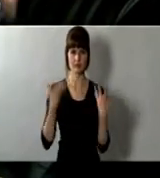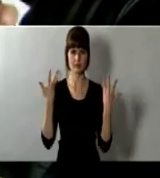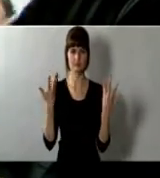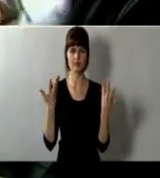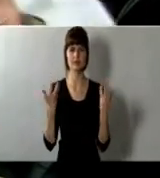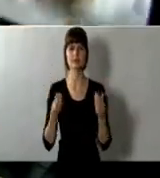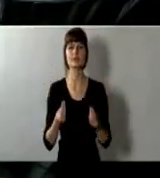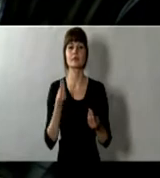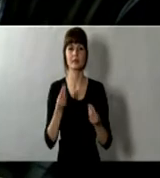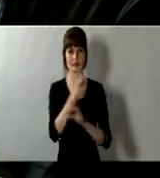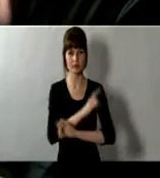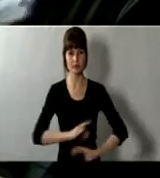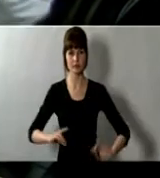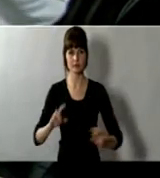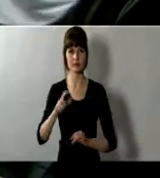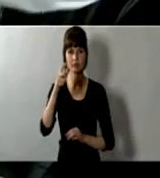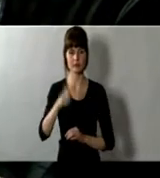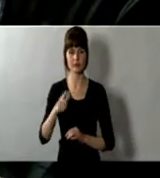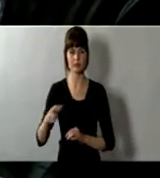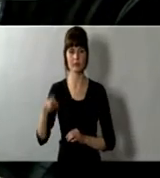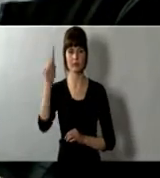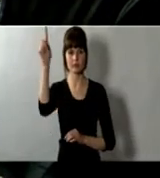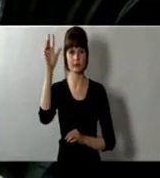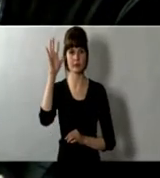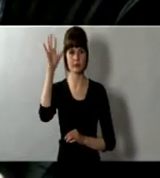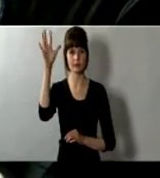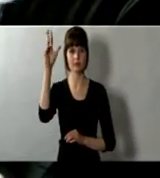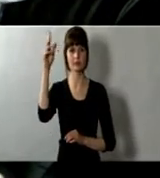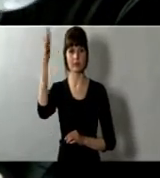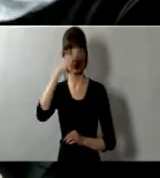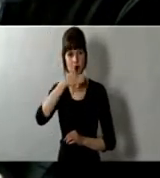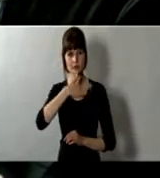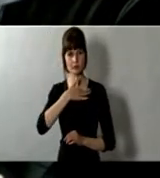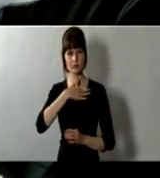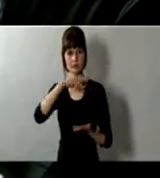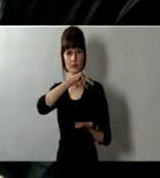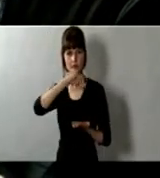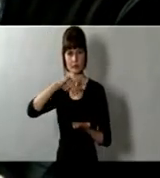Donde ellos Se mueven Padre Devuélveles A través de tu Espíritu Santo Esa Esa Esa